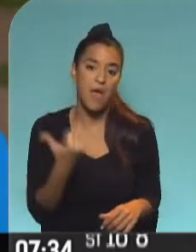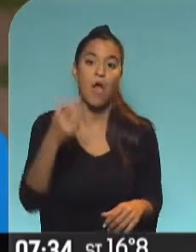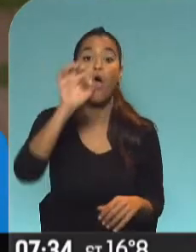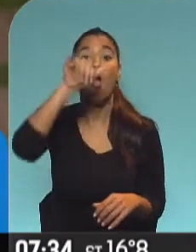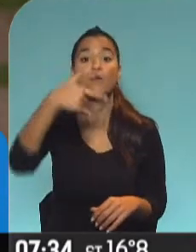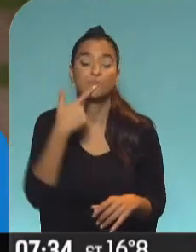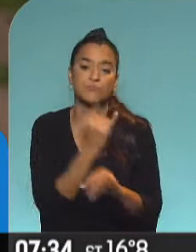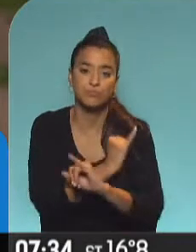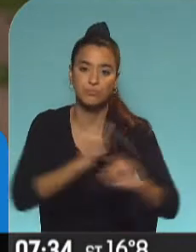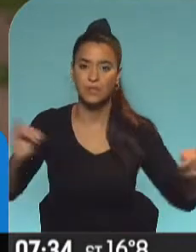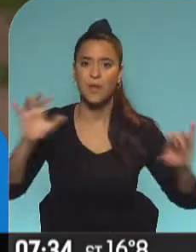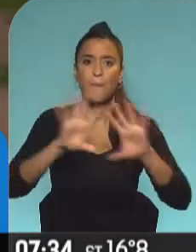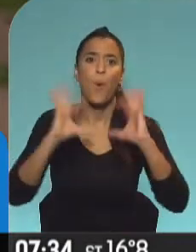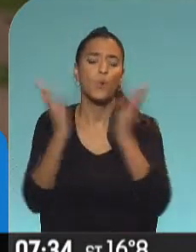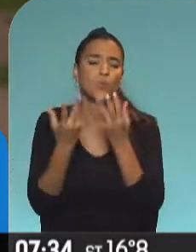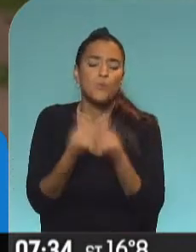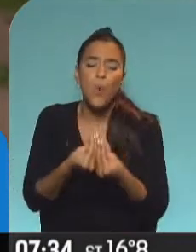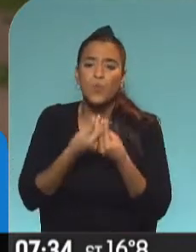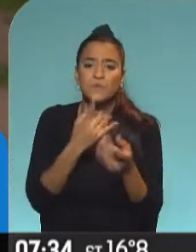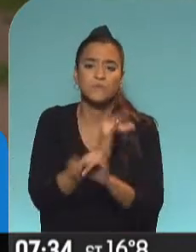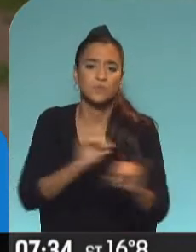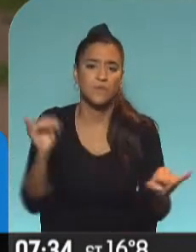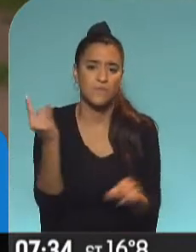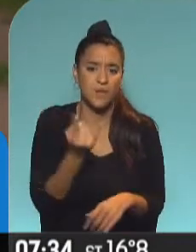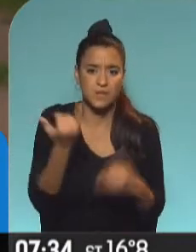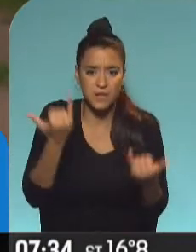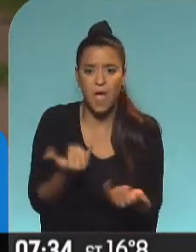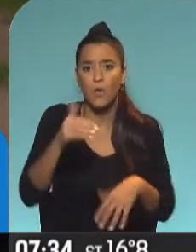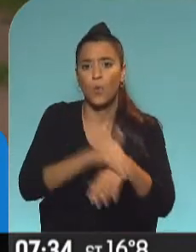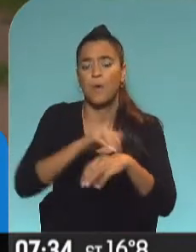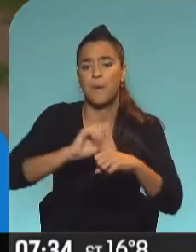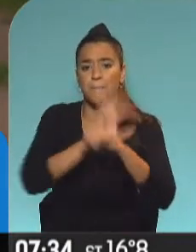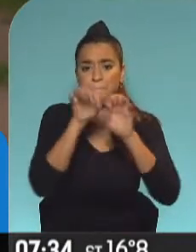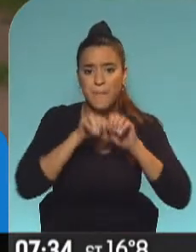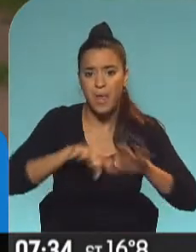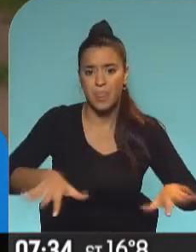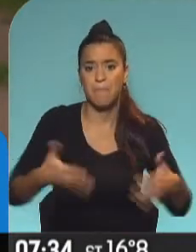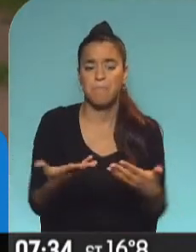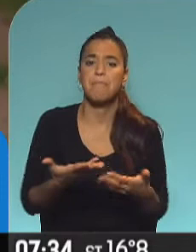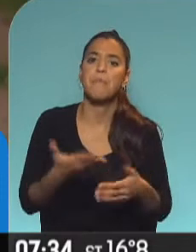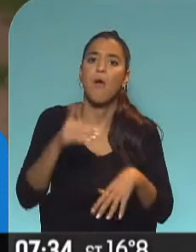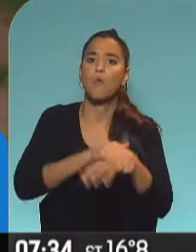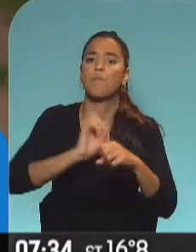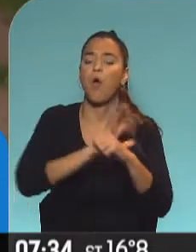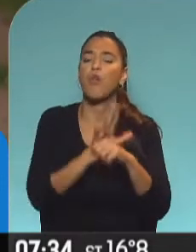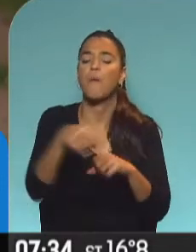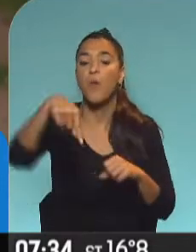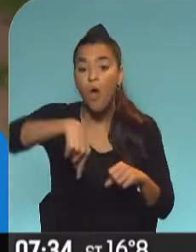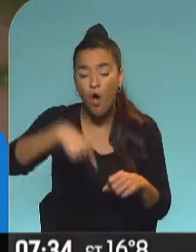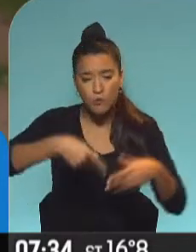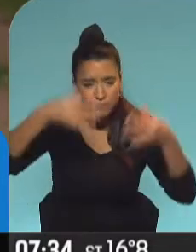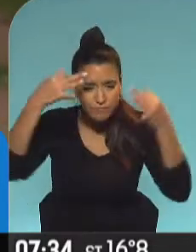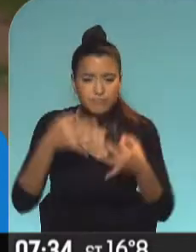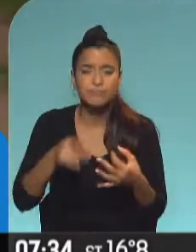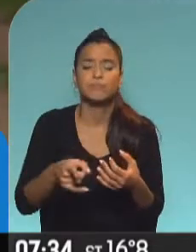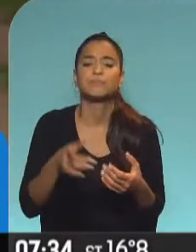que está aquejando al mundo a través de esta pandemia que ha generado el coronavirus. Y hoy puntualmente nos vamos a referir